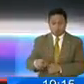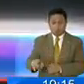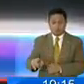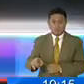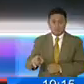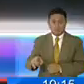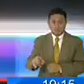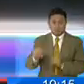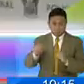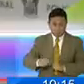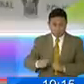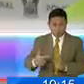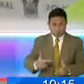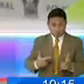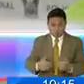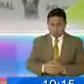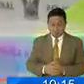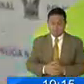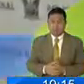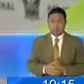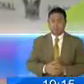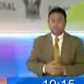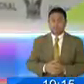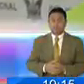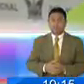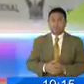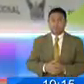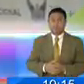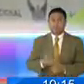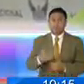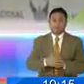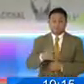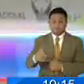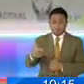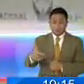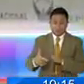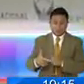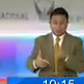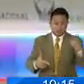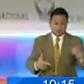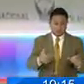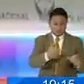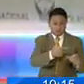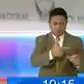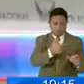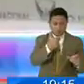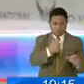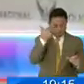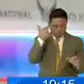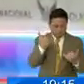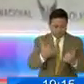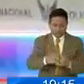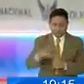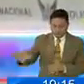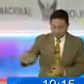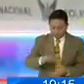de dichos artículos. Estas armas han participado en algunos delitos de robo a persona especialmente, y hoy que ya los tenemos